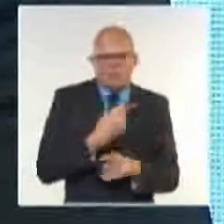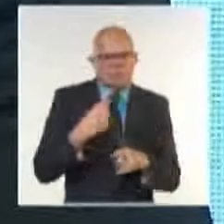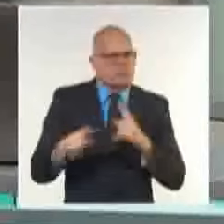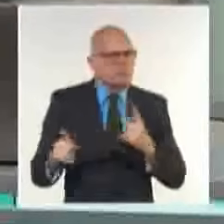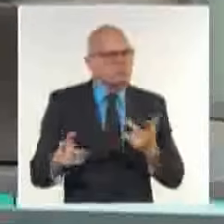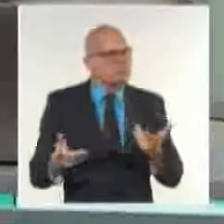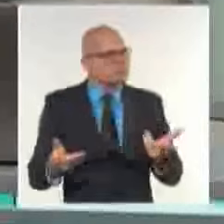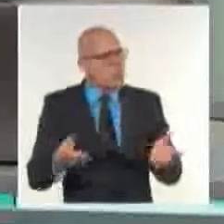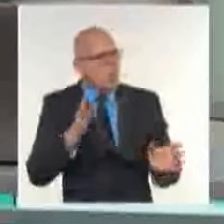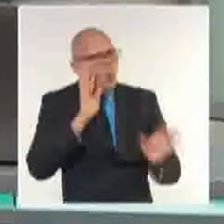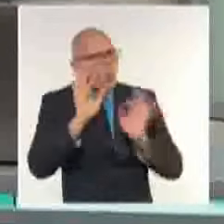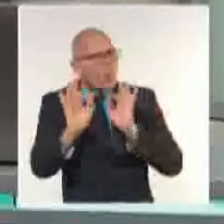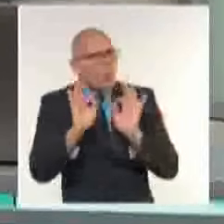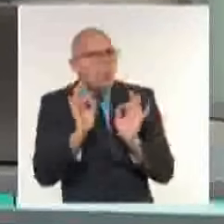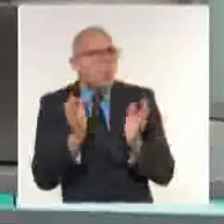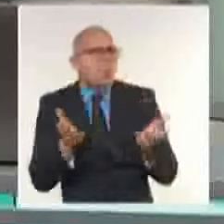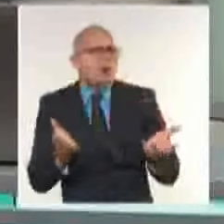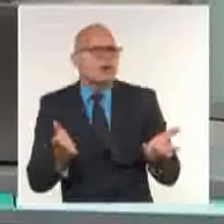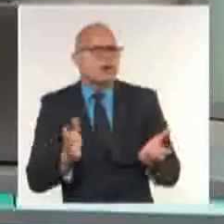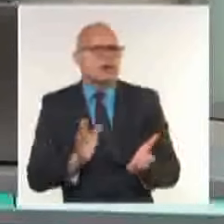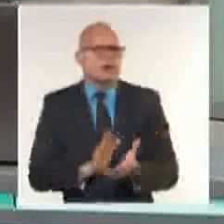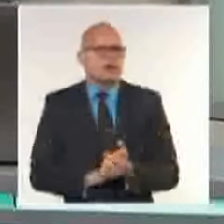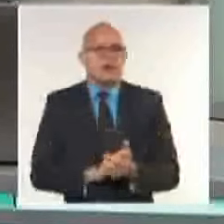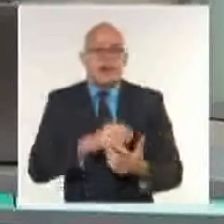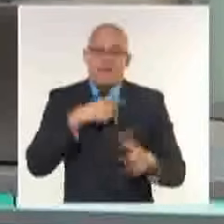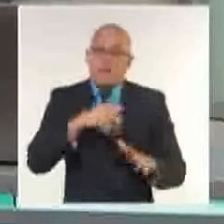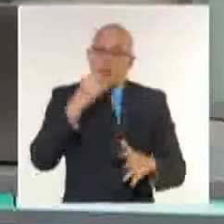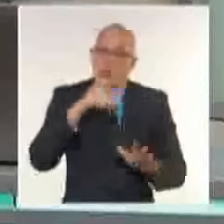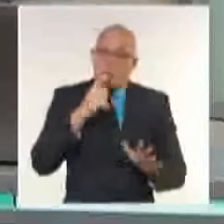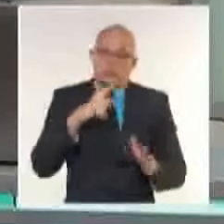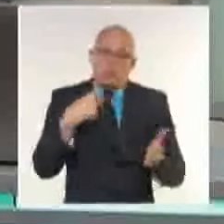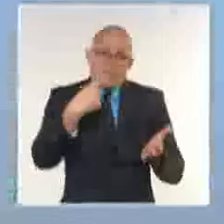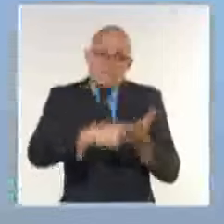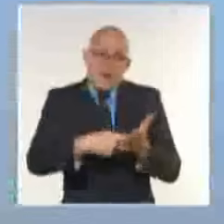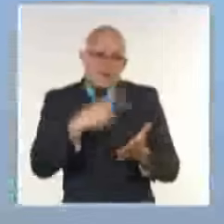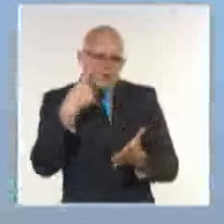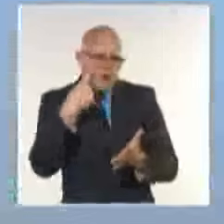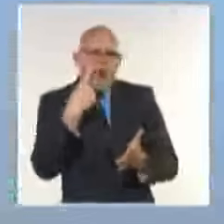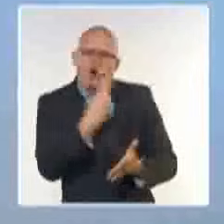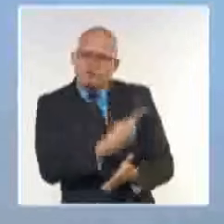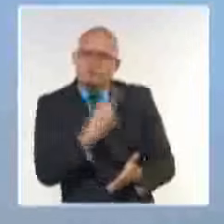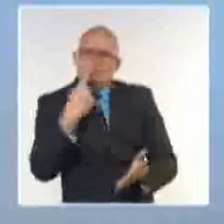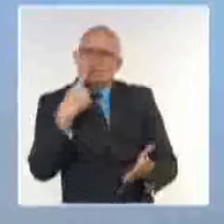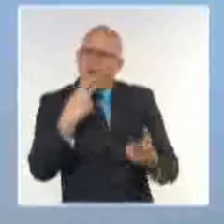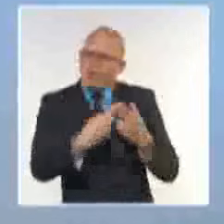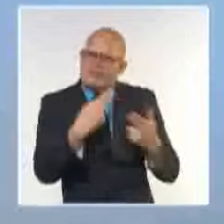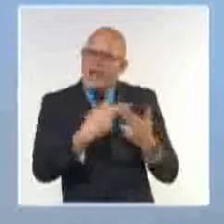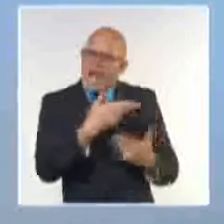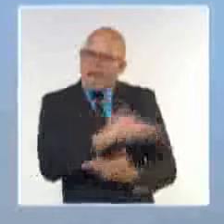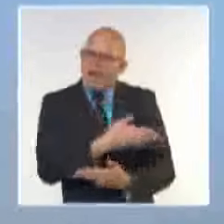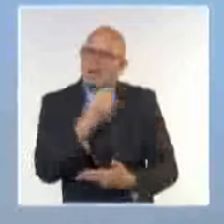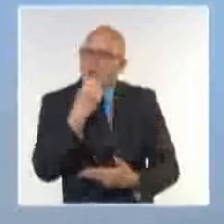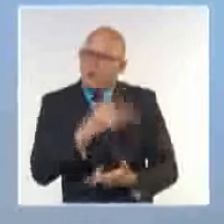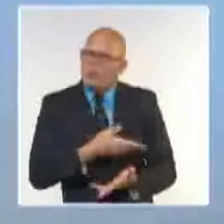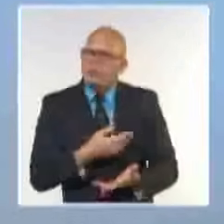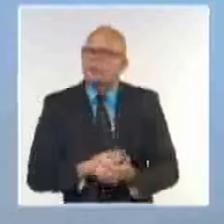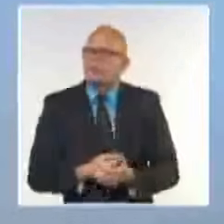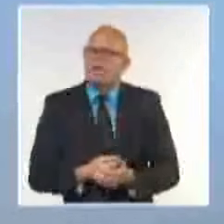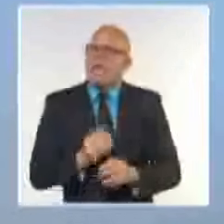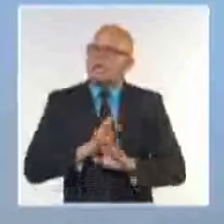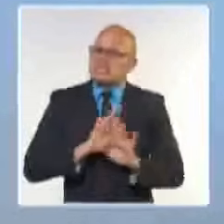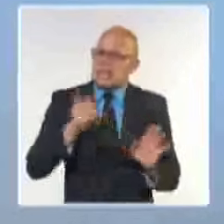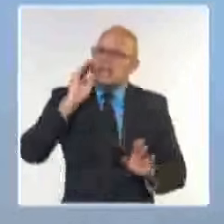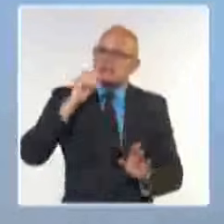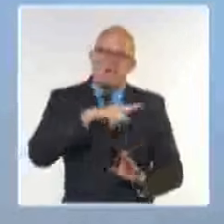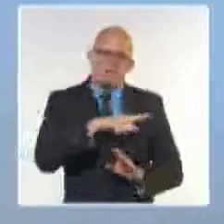que usted tenga hoy una contratación de confianza, que es en el Sí. orden comercial Se llama así, cuando usted tiene ya un proveedor